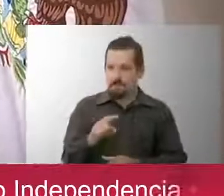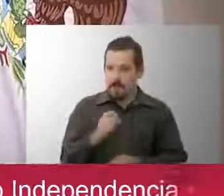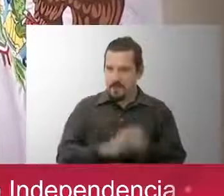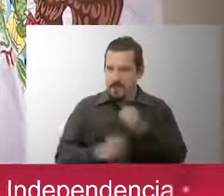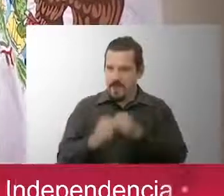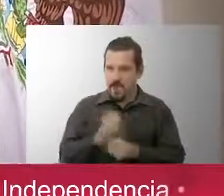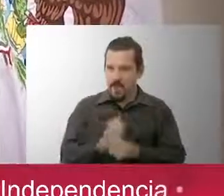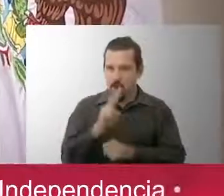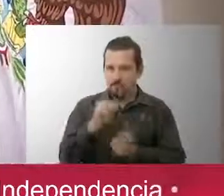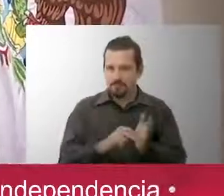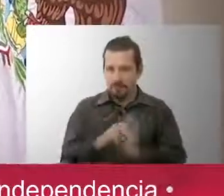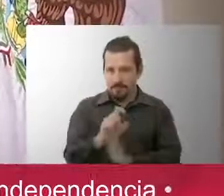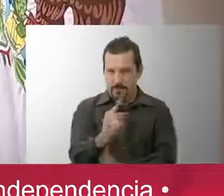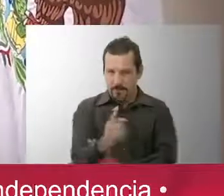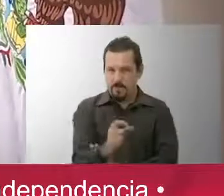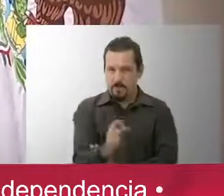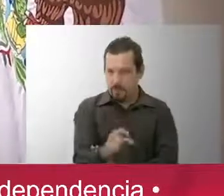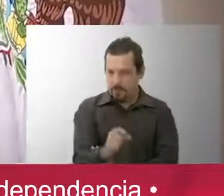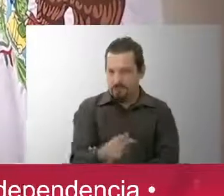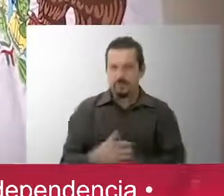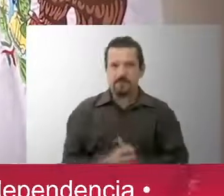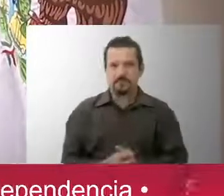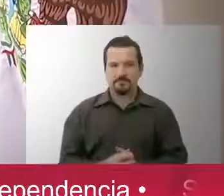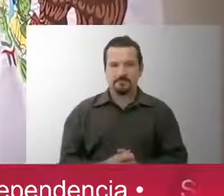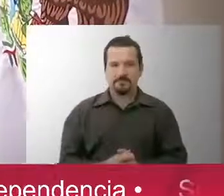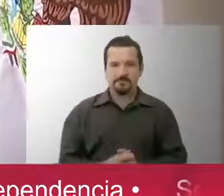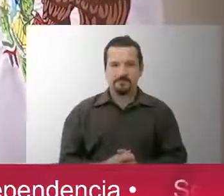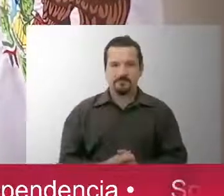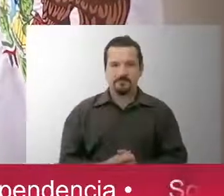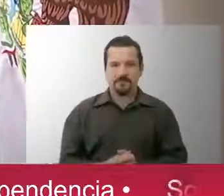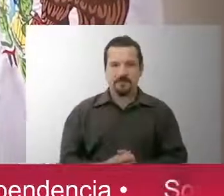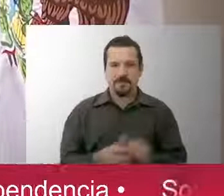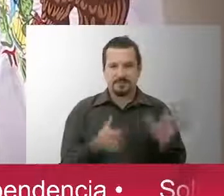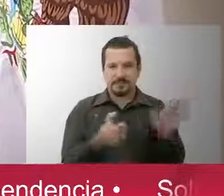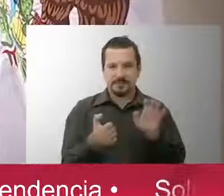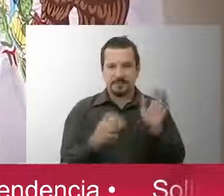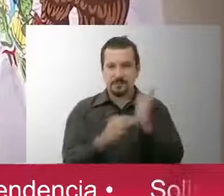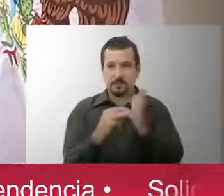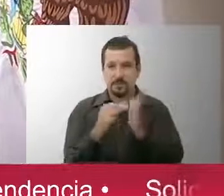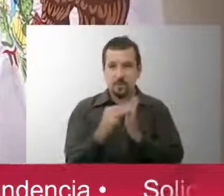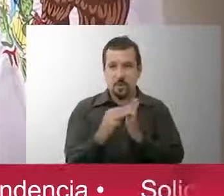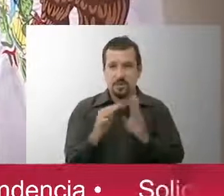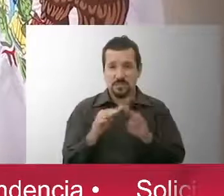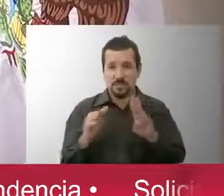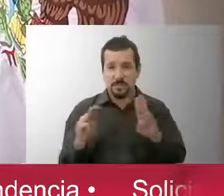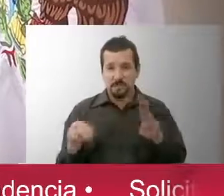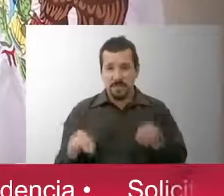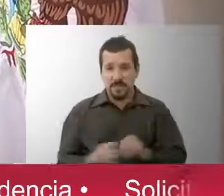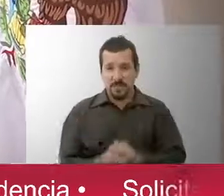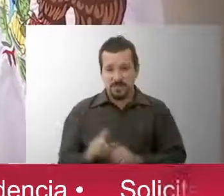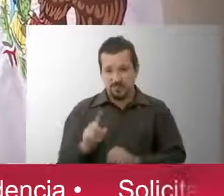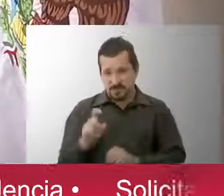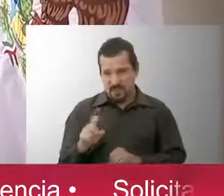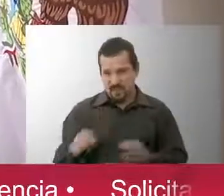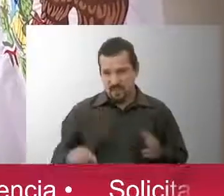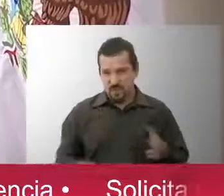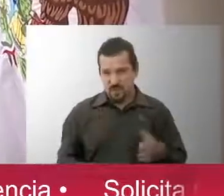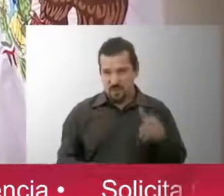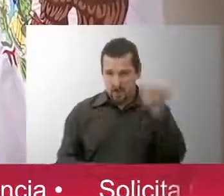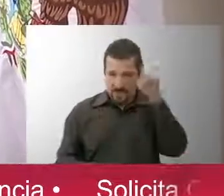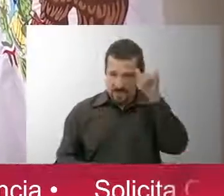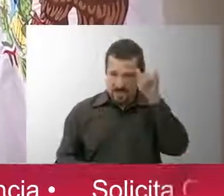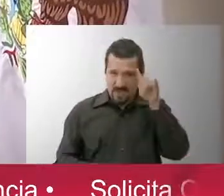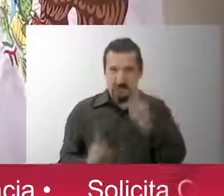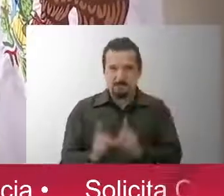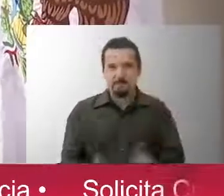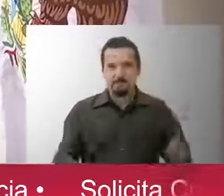2021 que se retengan arbitrariamente 600 millones de metros cúbicos de aguas de la cuenca del río yaqui en la presa del